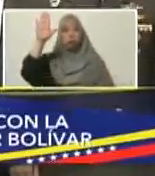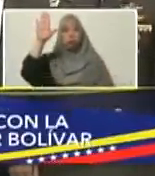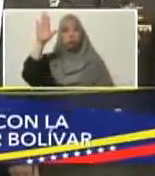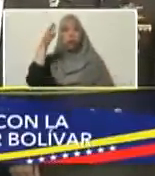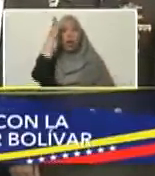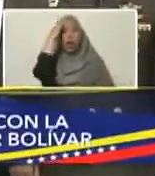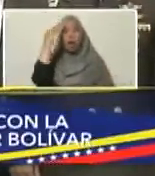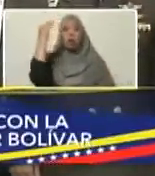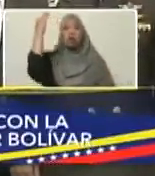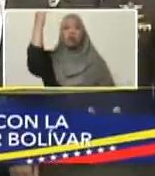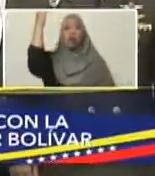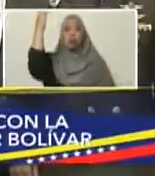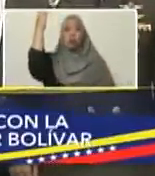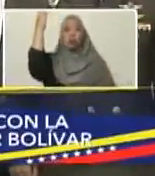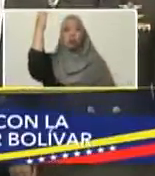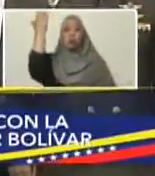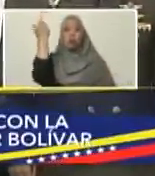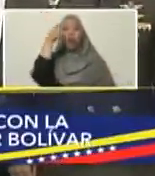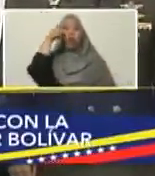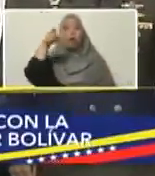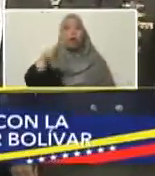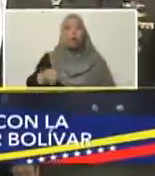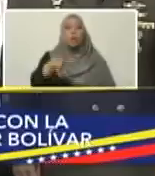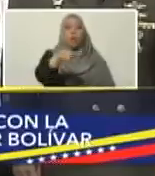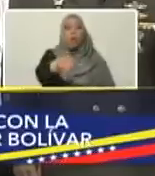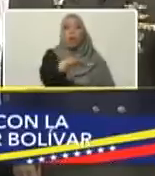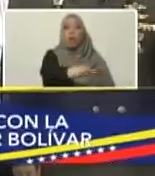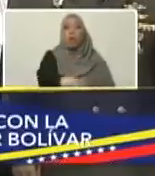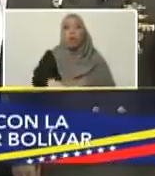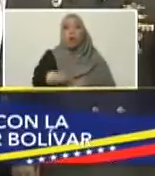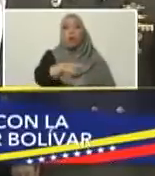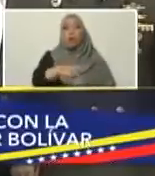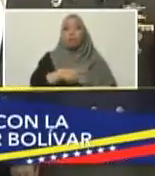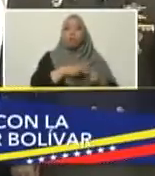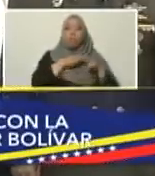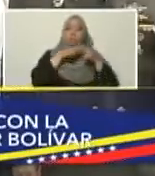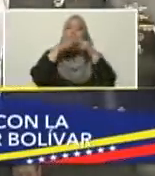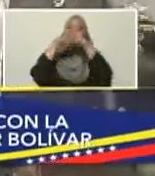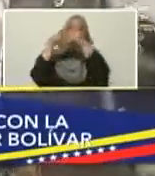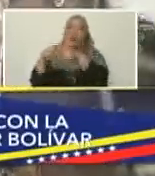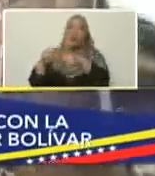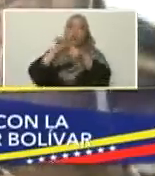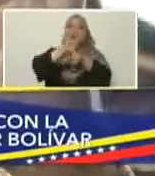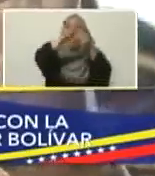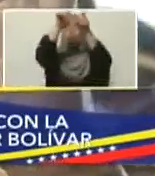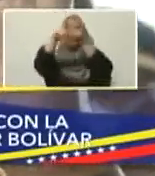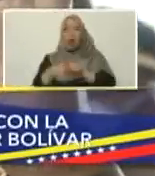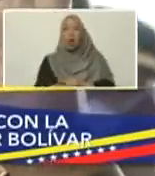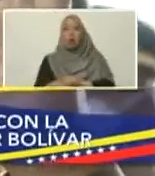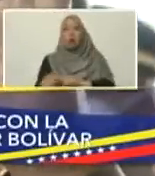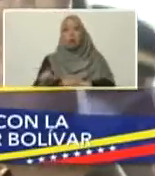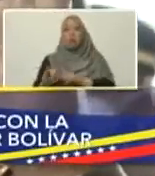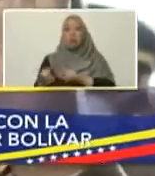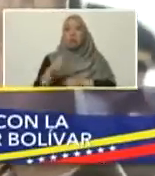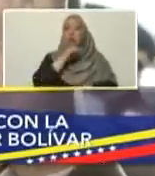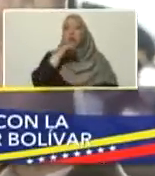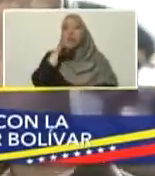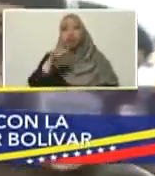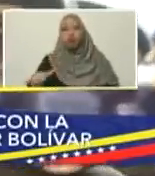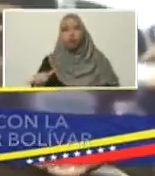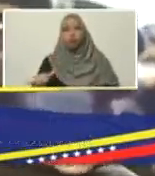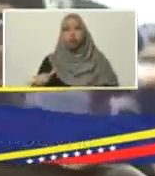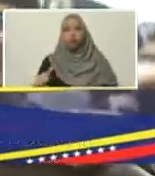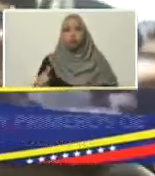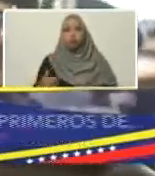que Dios y el pueblo los premie. De lo contrario, se los demande.